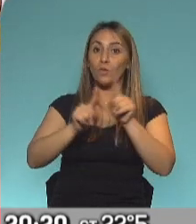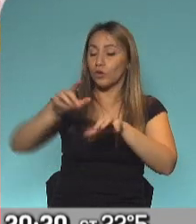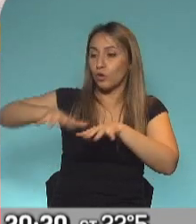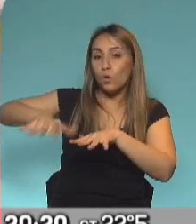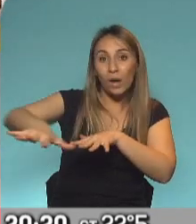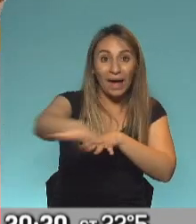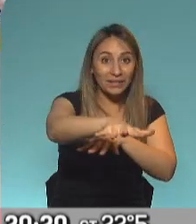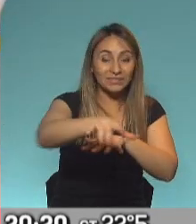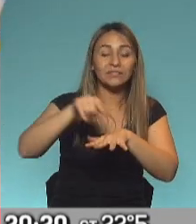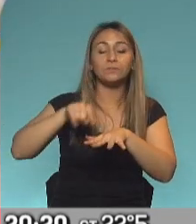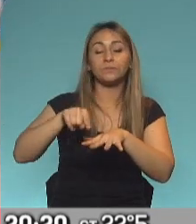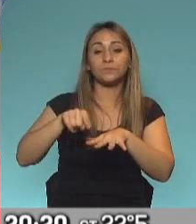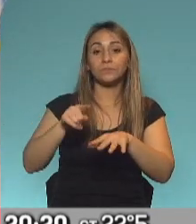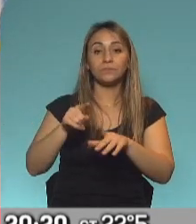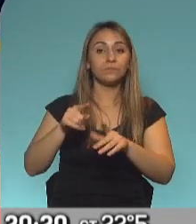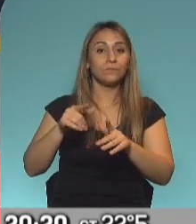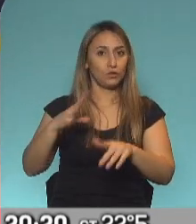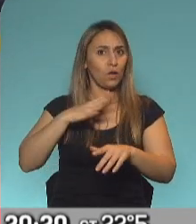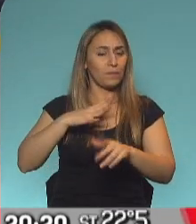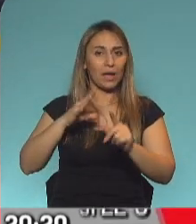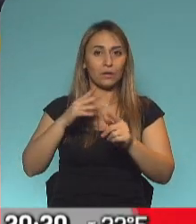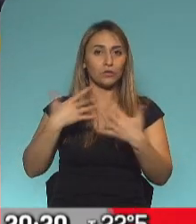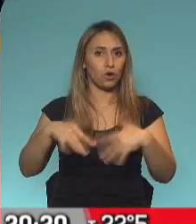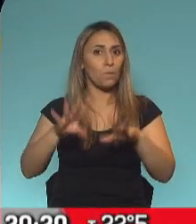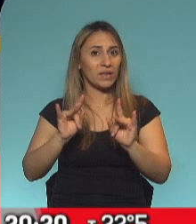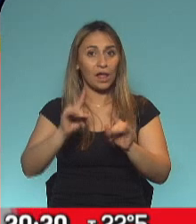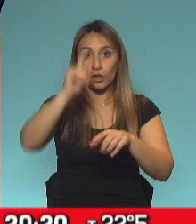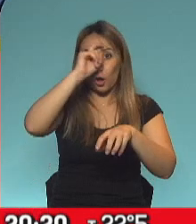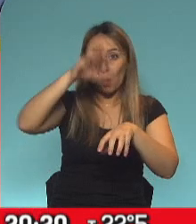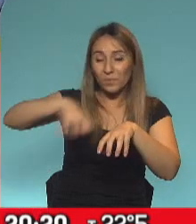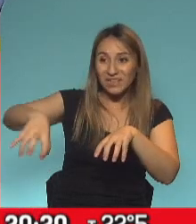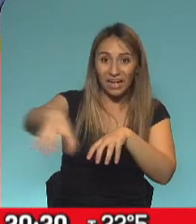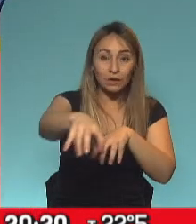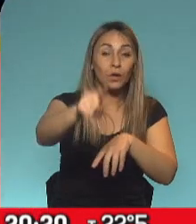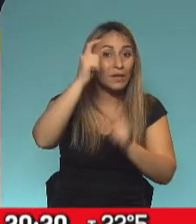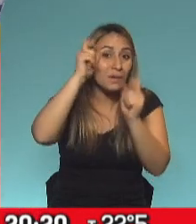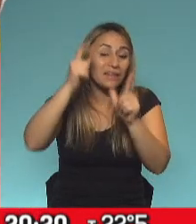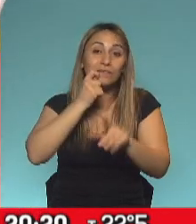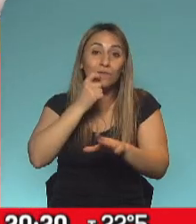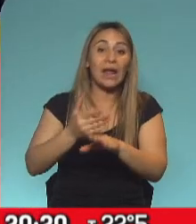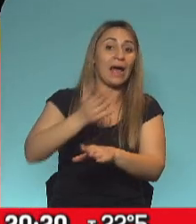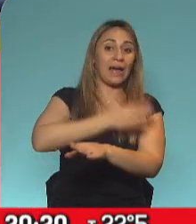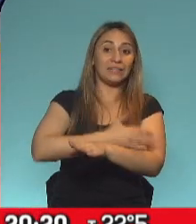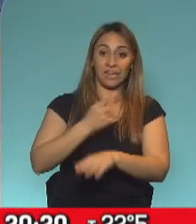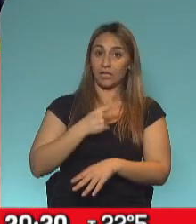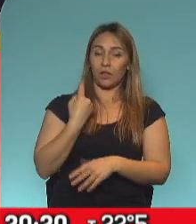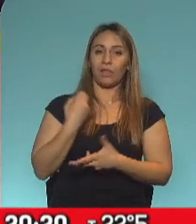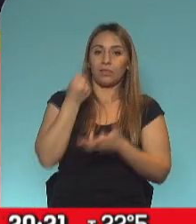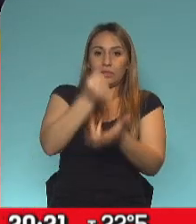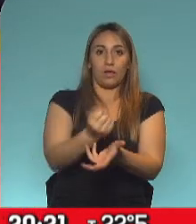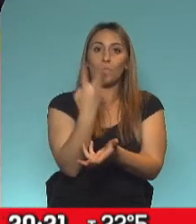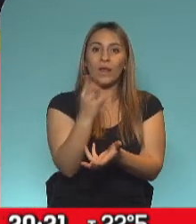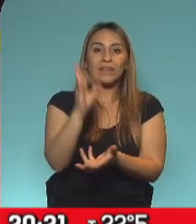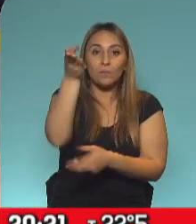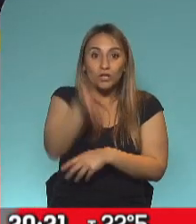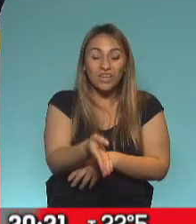departamentos donde está mucho más comprometido el sistema de salud. Imagínense qué hubiera sucedido si nosotros no hubiéramos ampliado ese